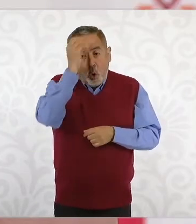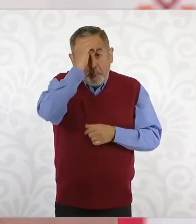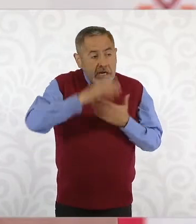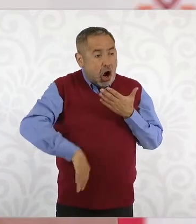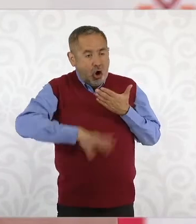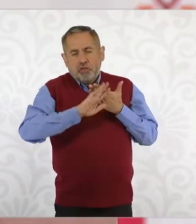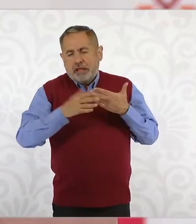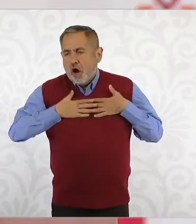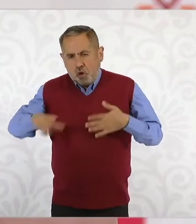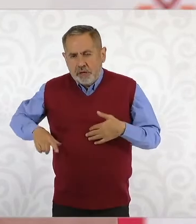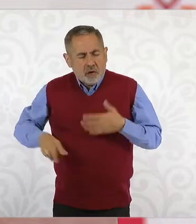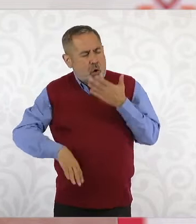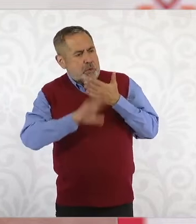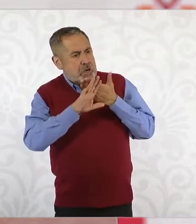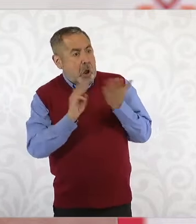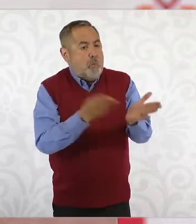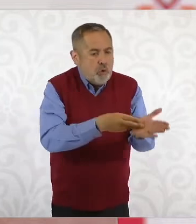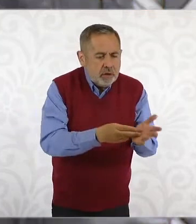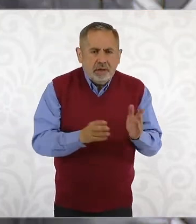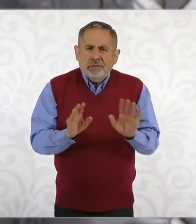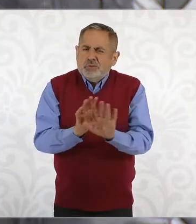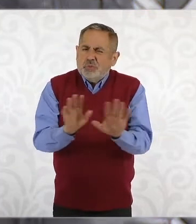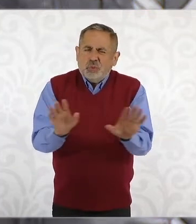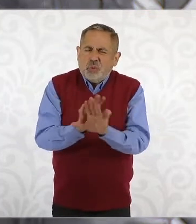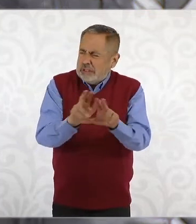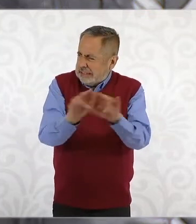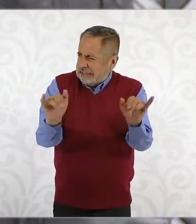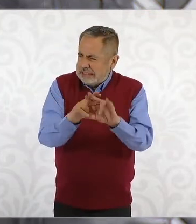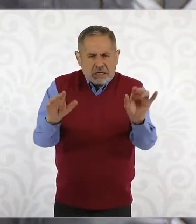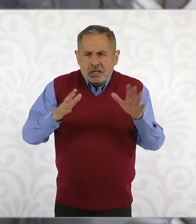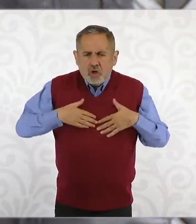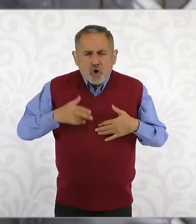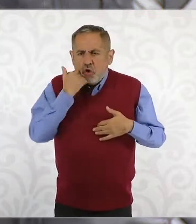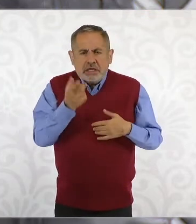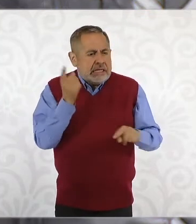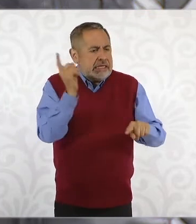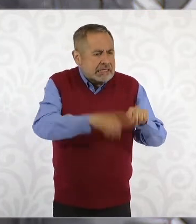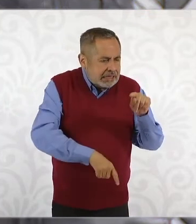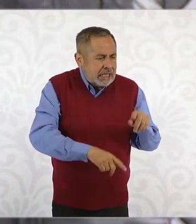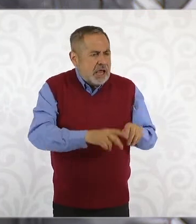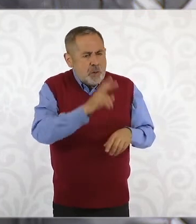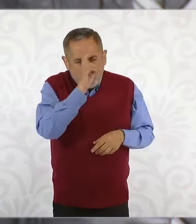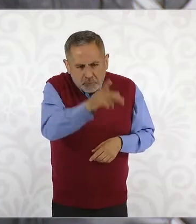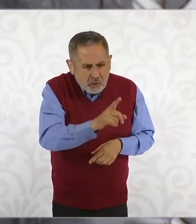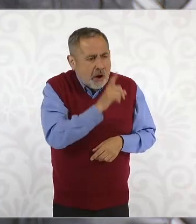ejemplo. Entonces nosotros no queremos ejercer la censura porque no estamos de acuerdo en la